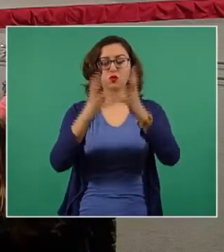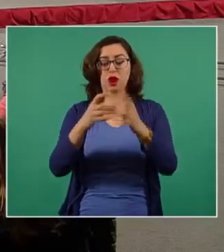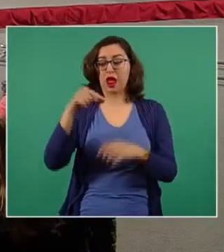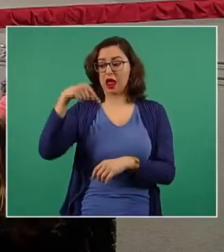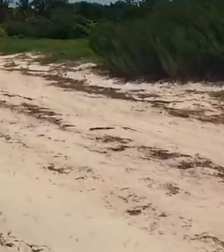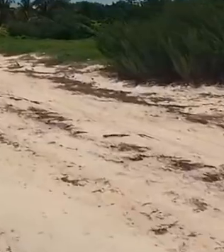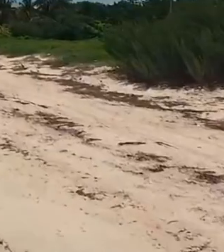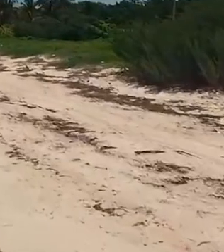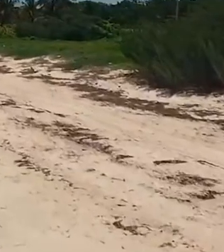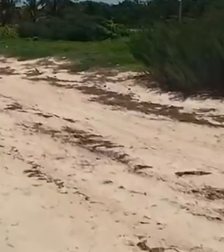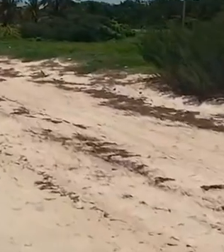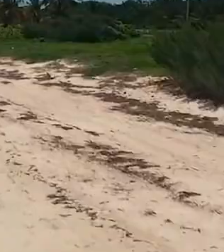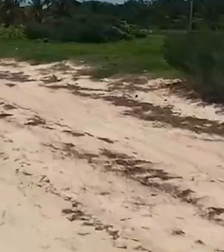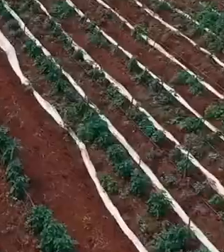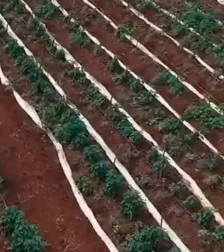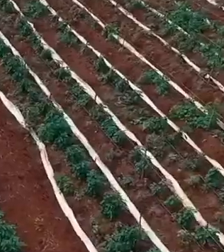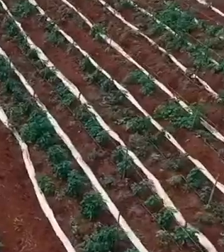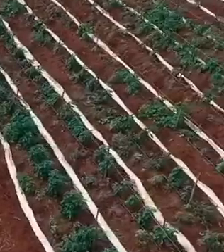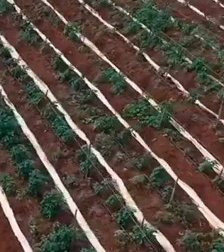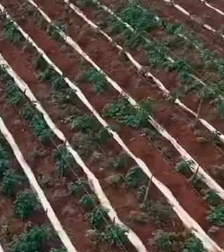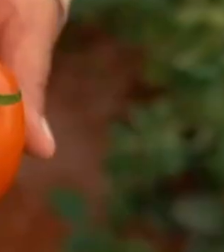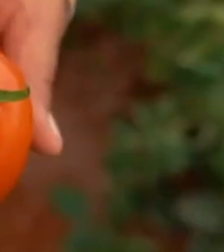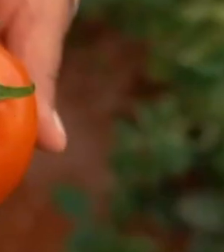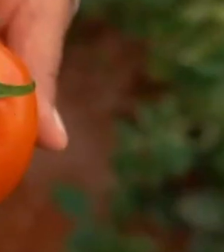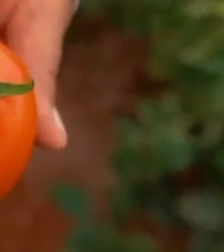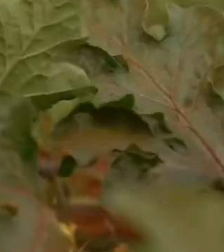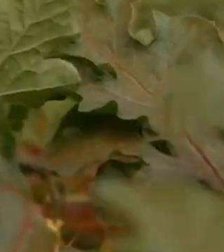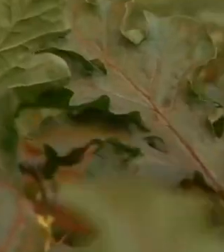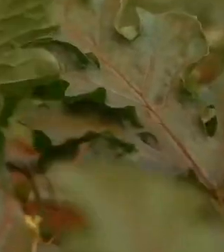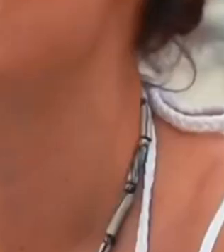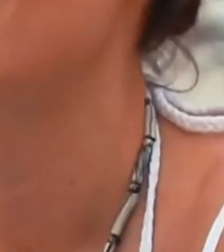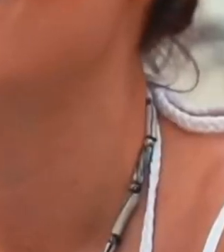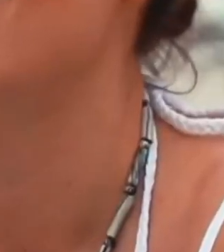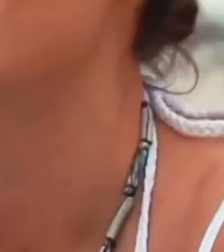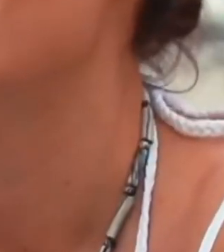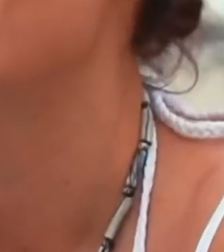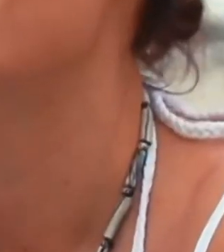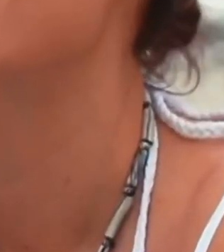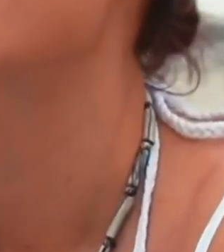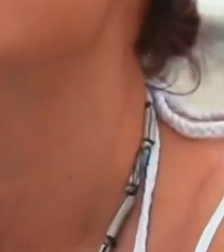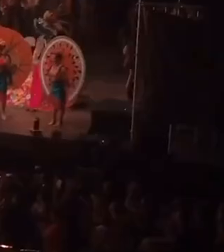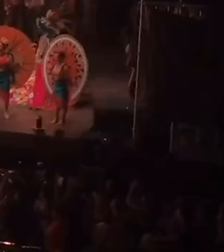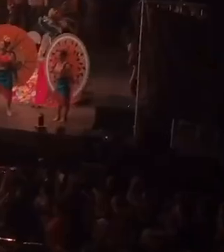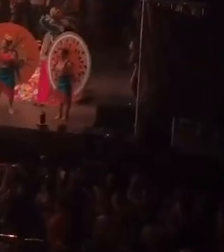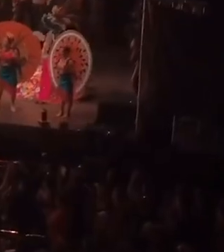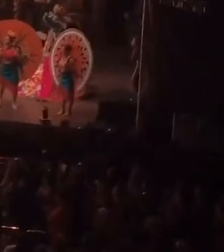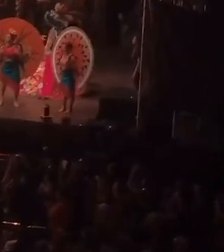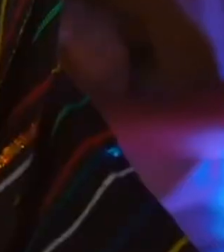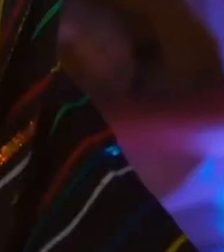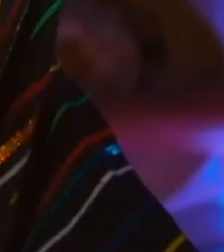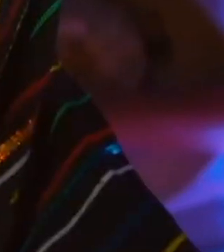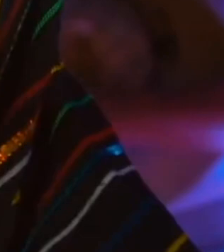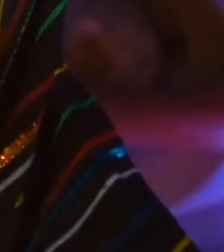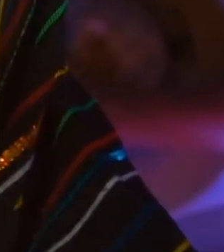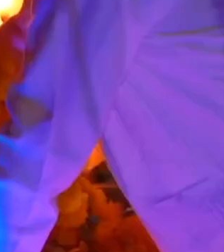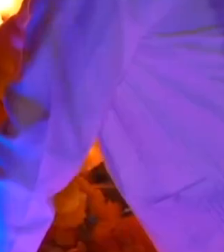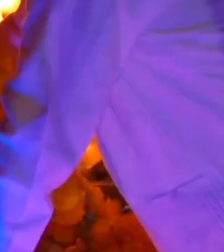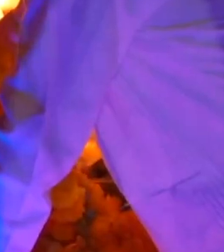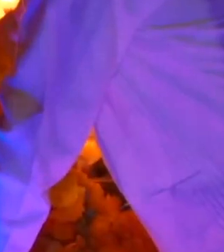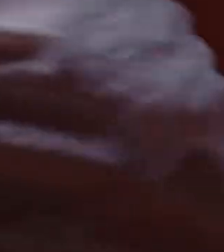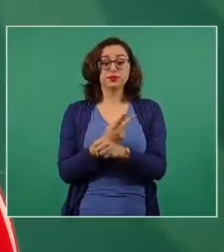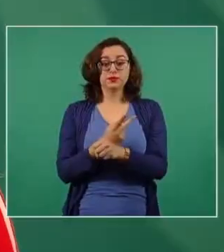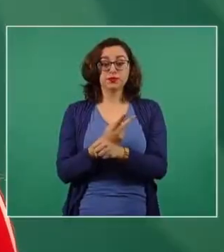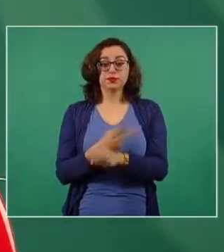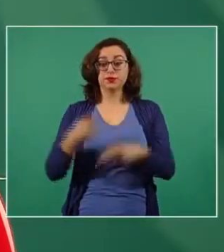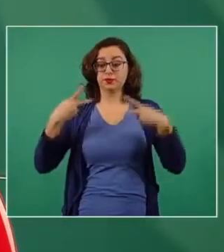1952, es decir, desde hace casi 70 años, ha hecho de la mano de obra mexicana una de las